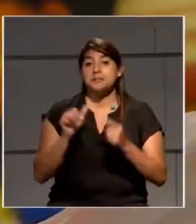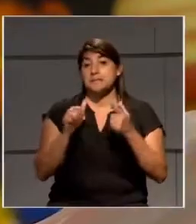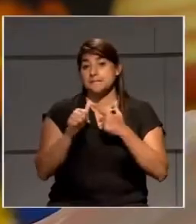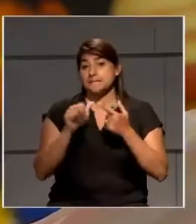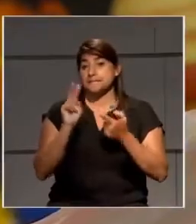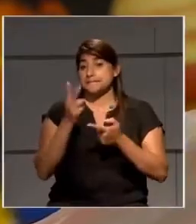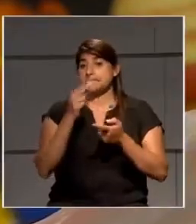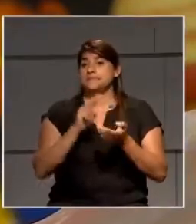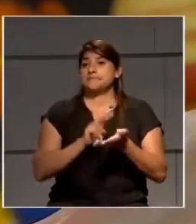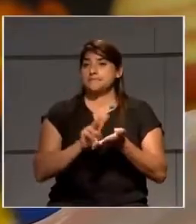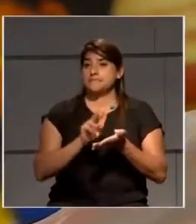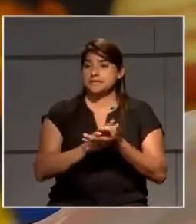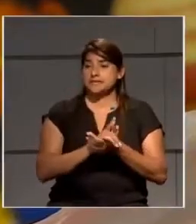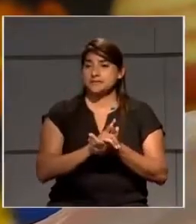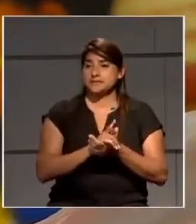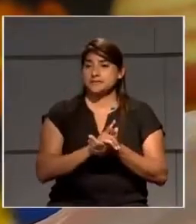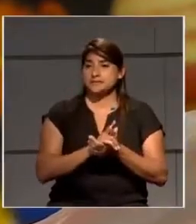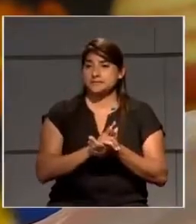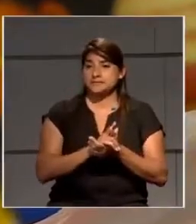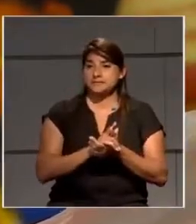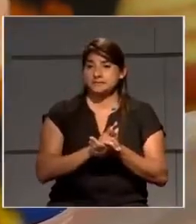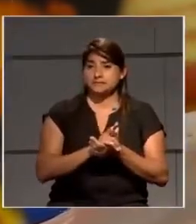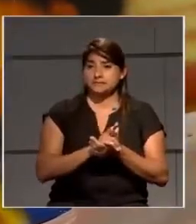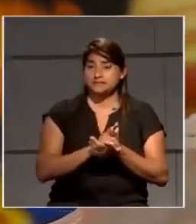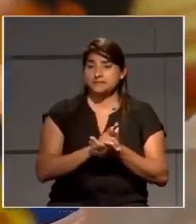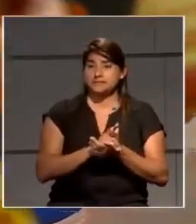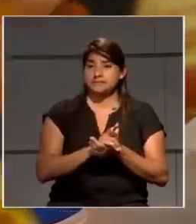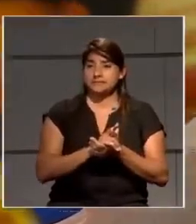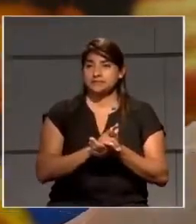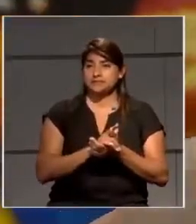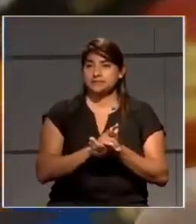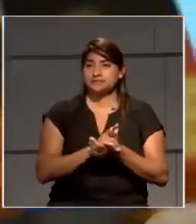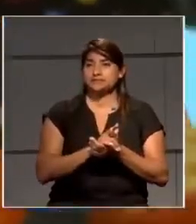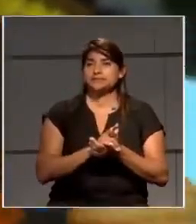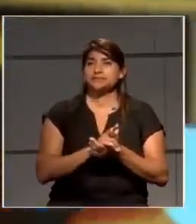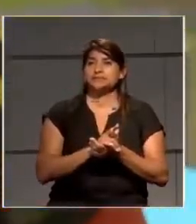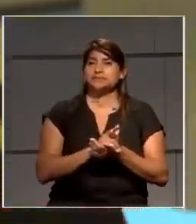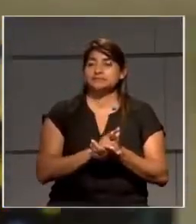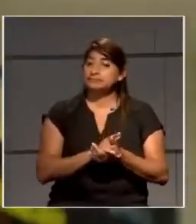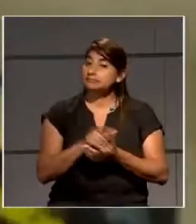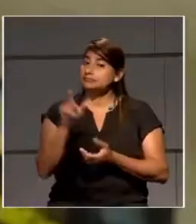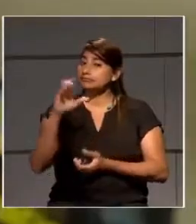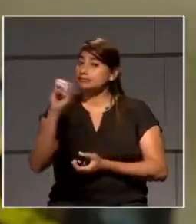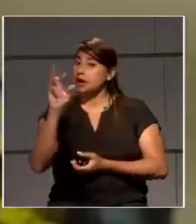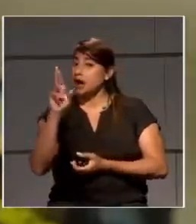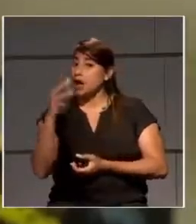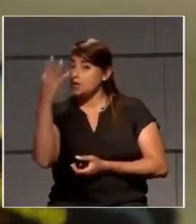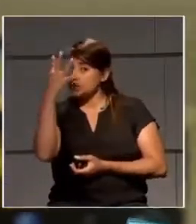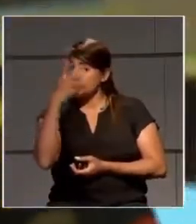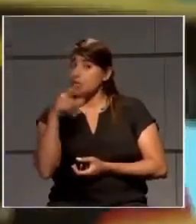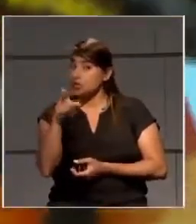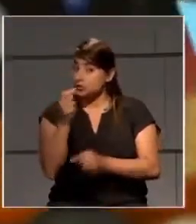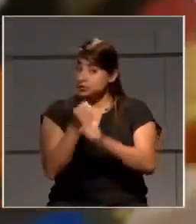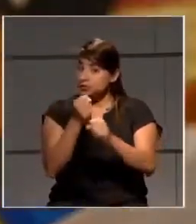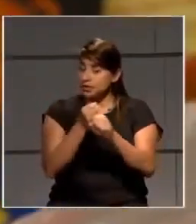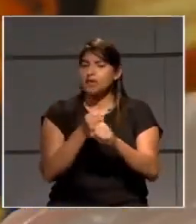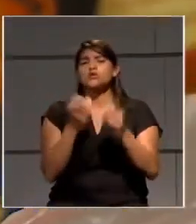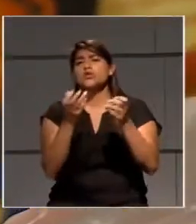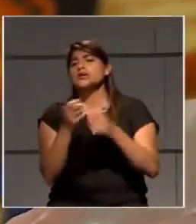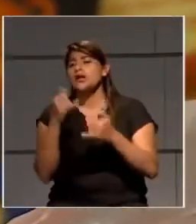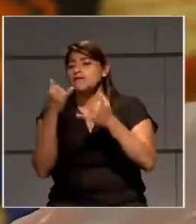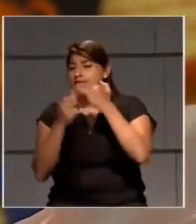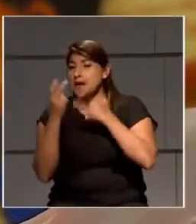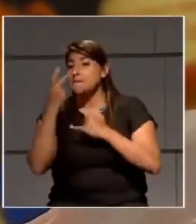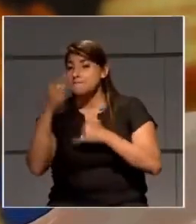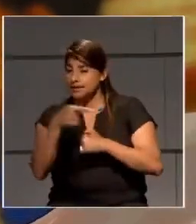verde. ¡Ay, qué bonito! ¡Ay, Caro, qué lindo le está quedando! Vamos a ver, yo también quiero ver el de ustedes.